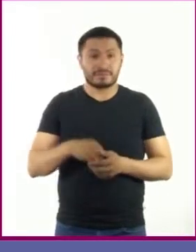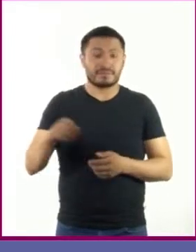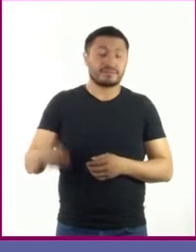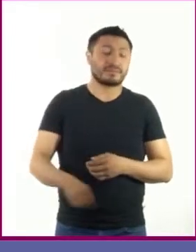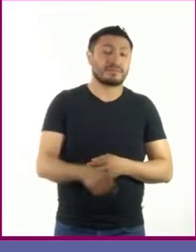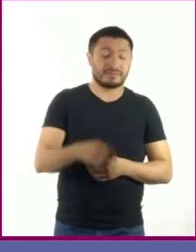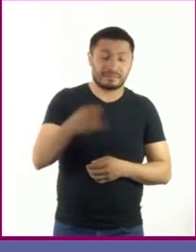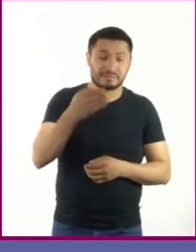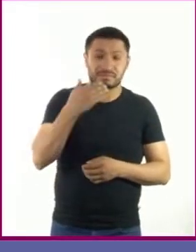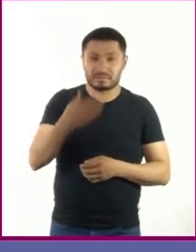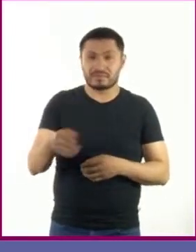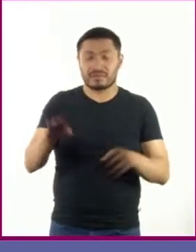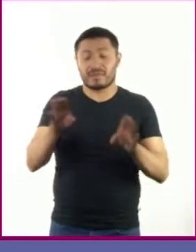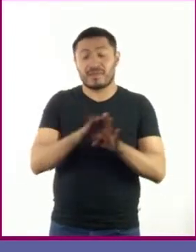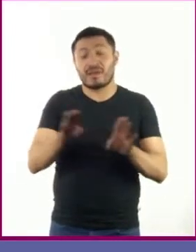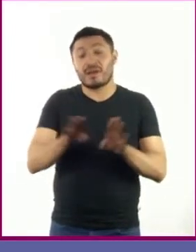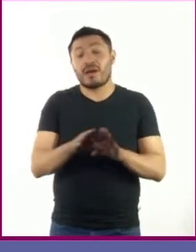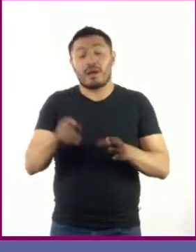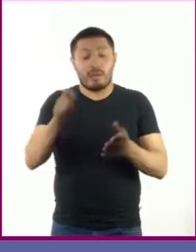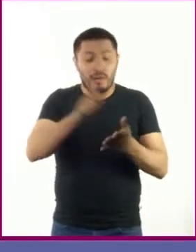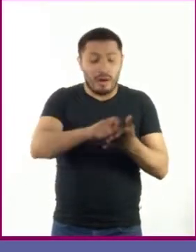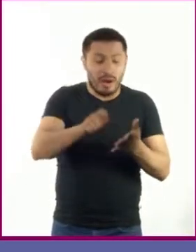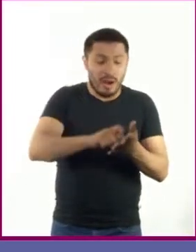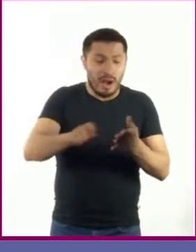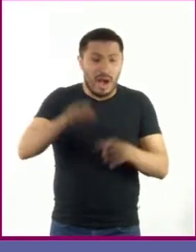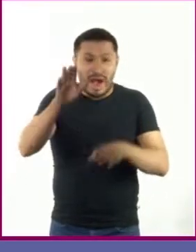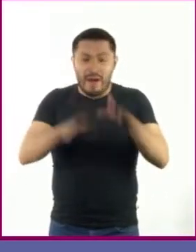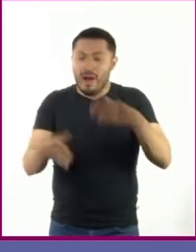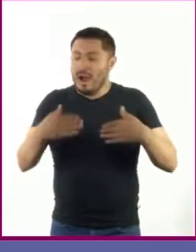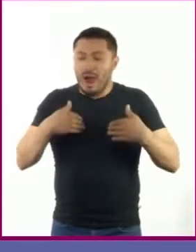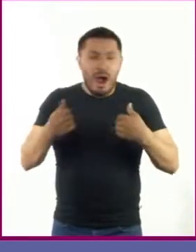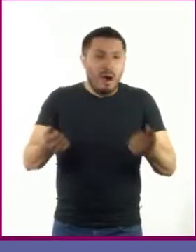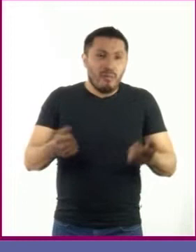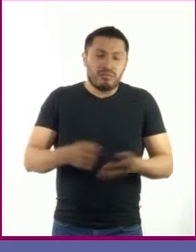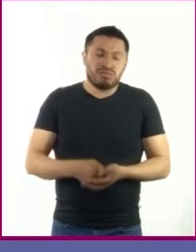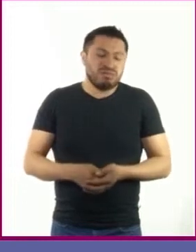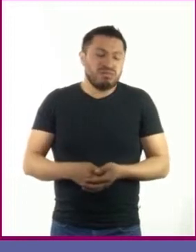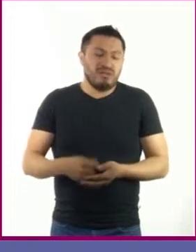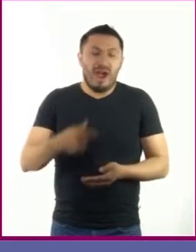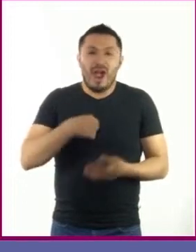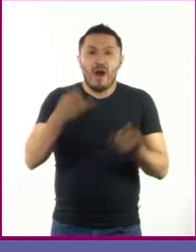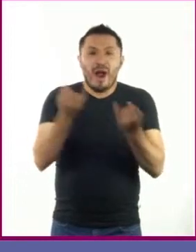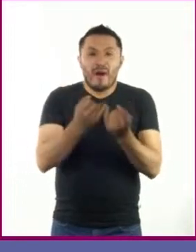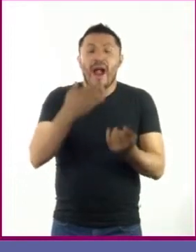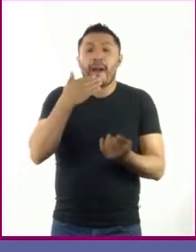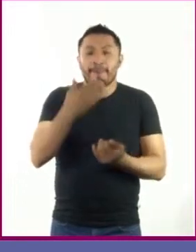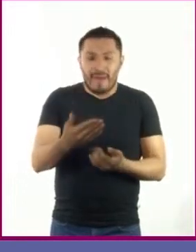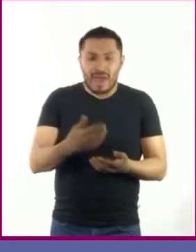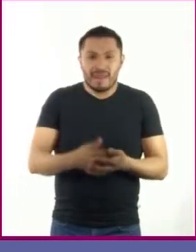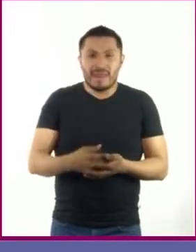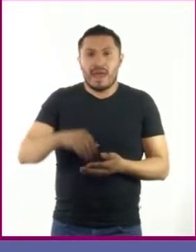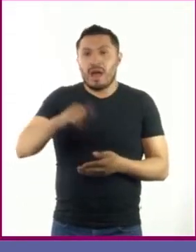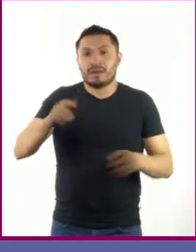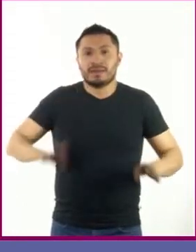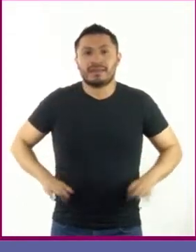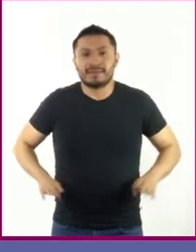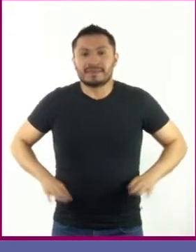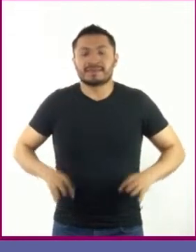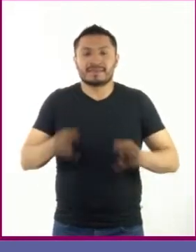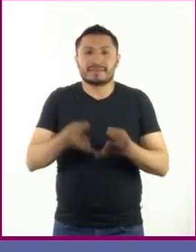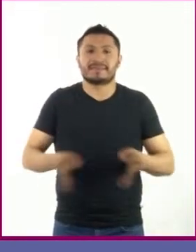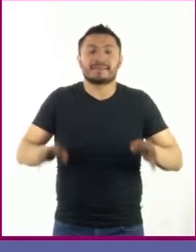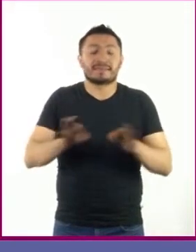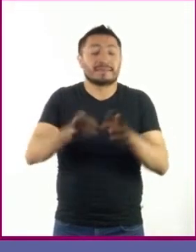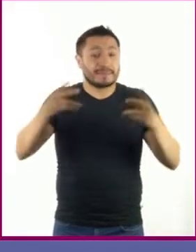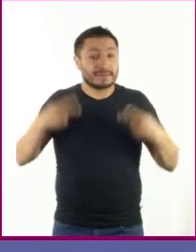cómo marcaremos las observaciones, porque luego no se entiende nada. A mí también me parece bien. Otro elemento relevante es que la persona